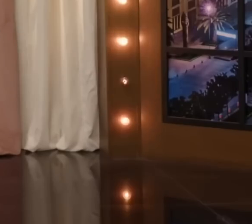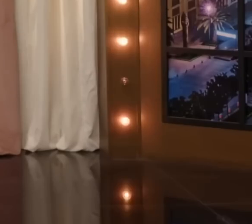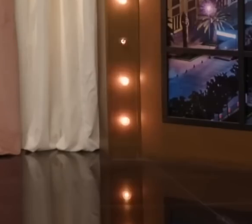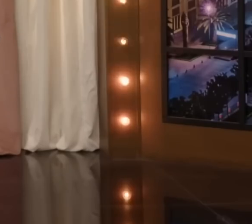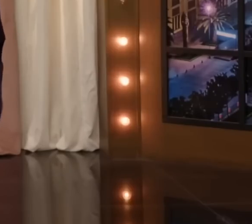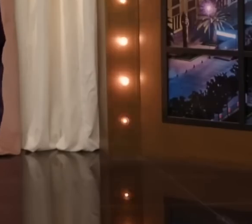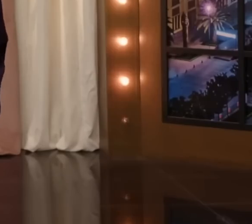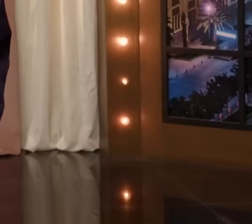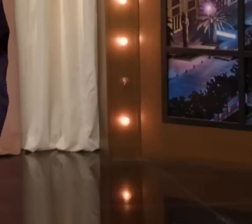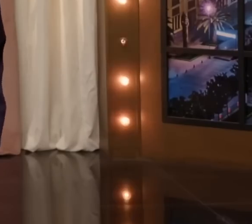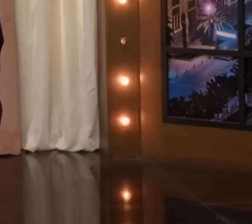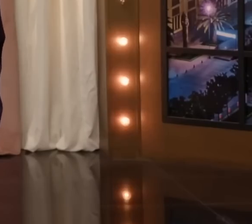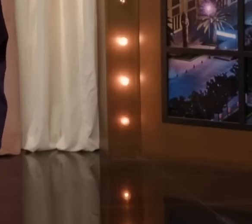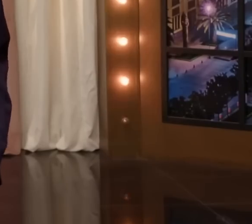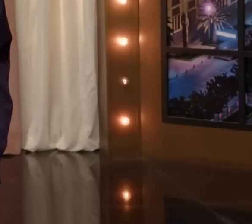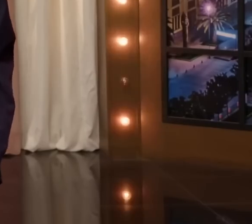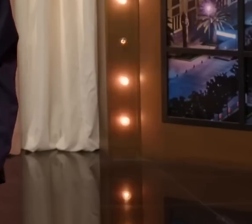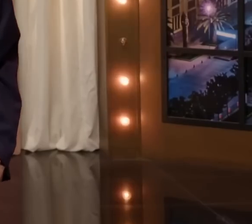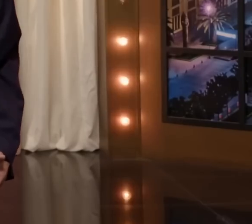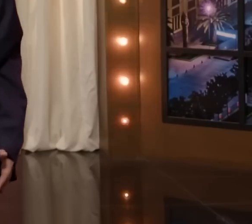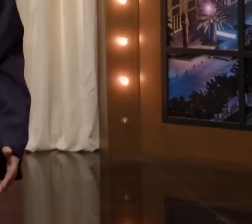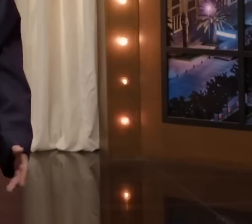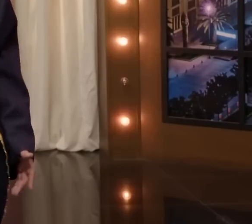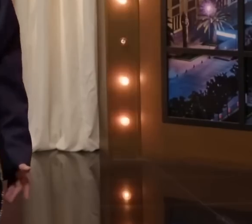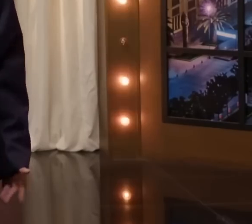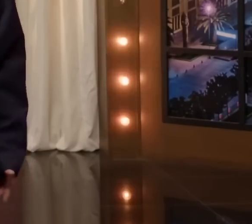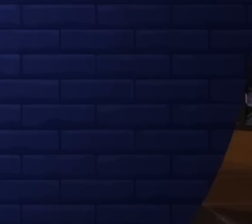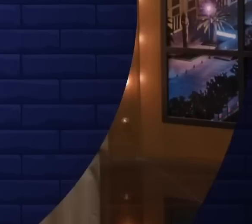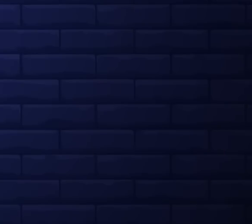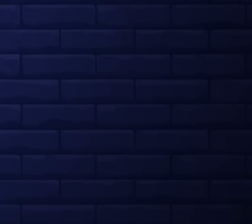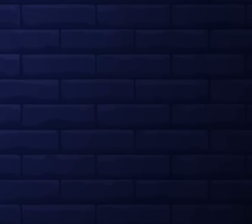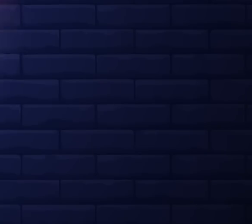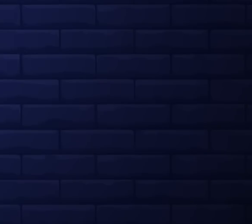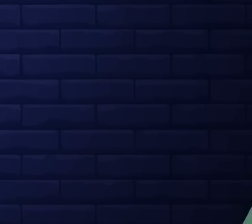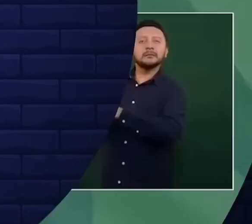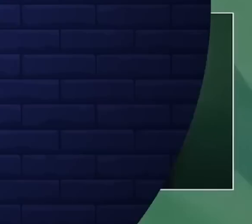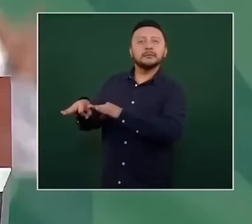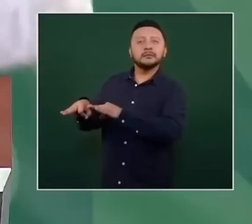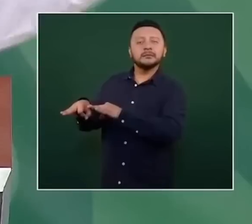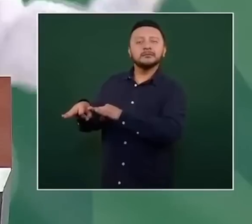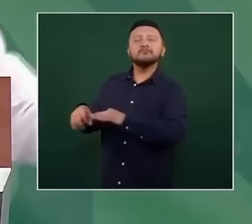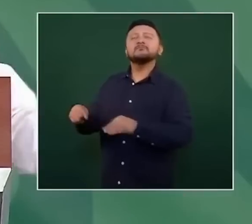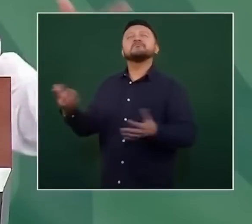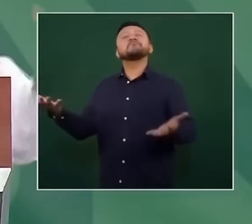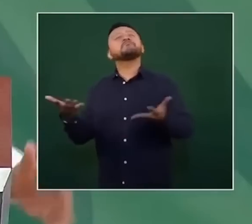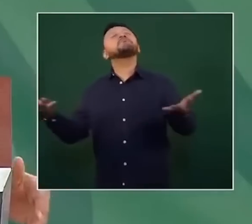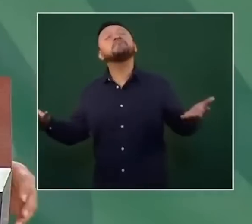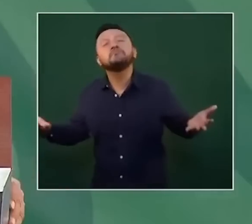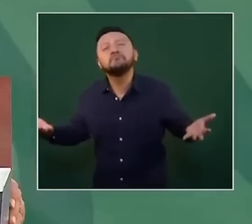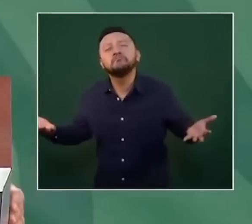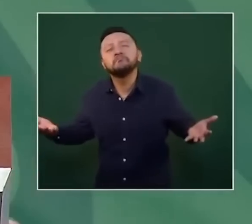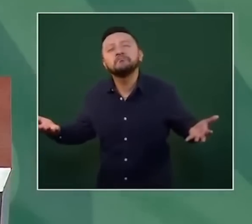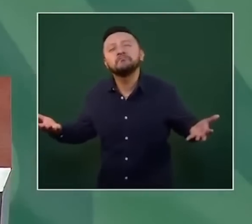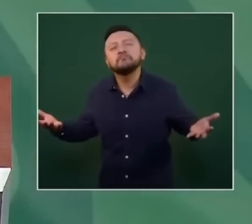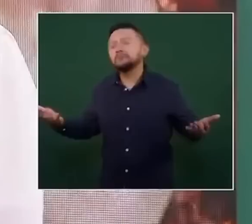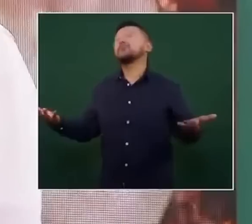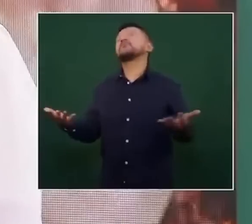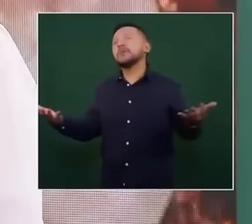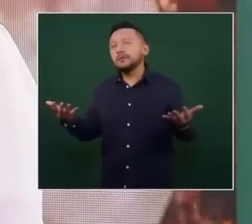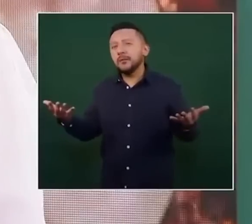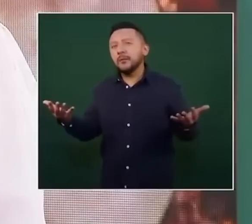afirma que nos dio nuevos derechos Oigan y vean Qué hizo el